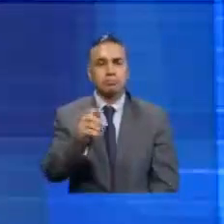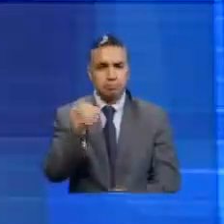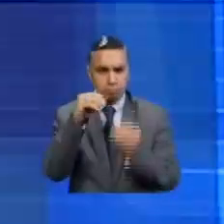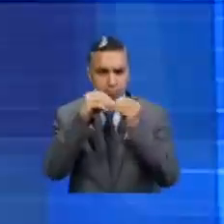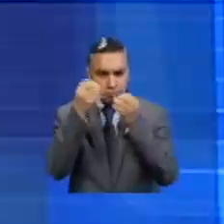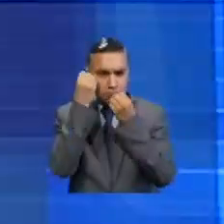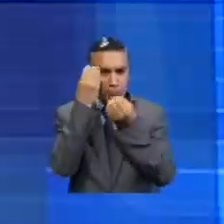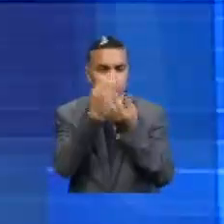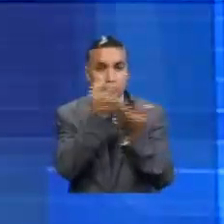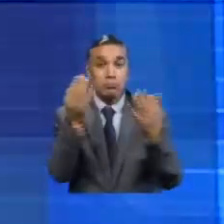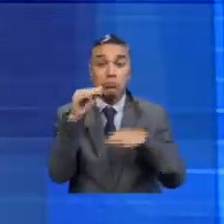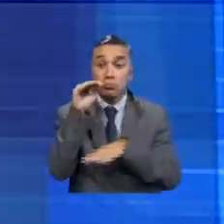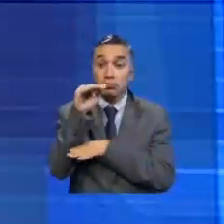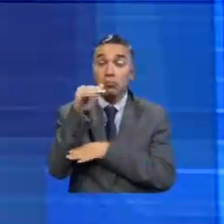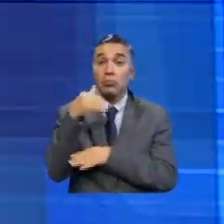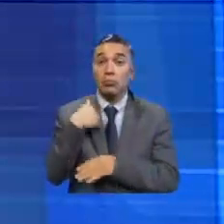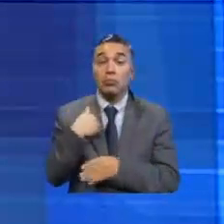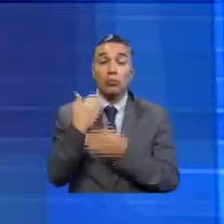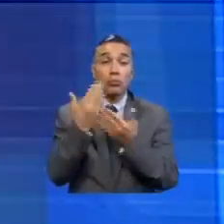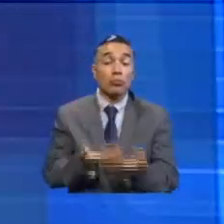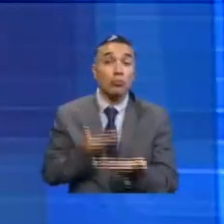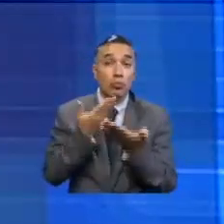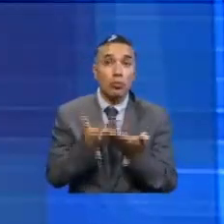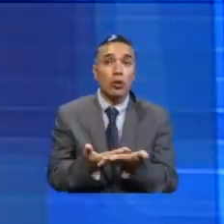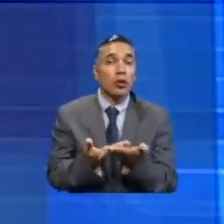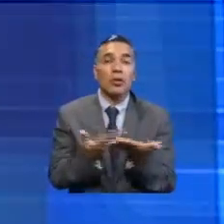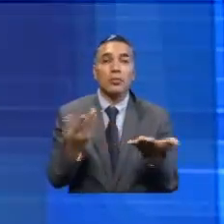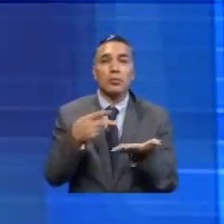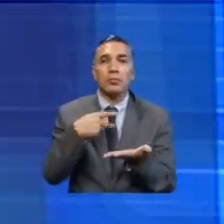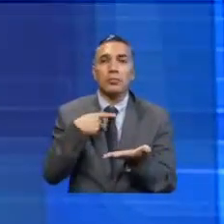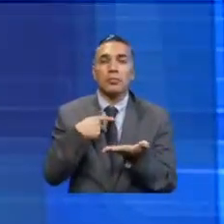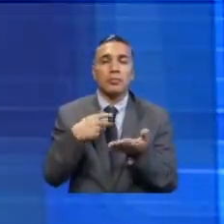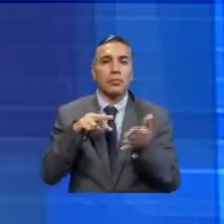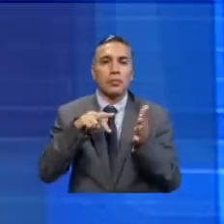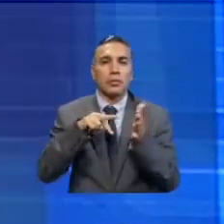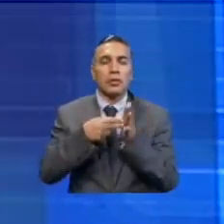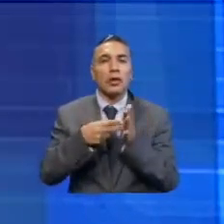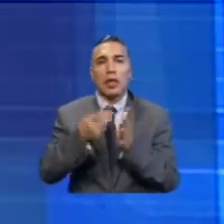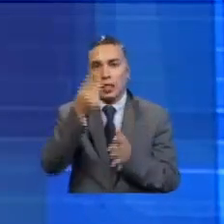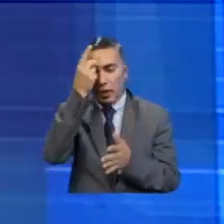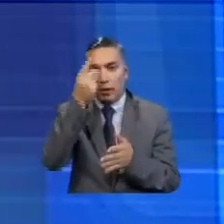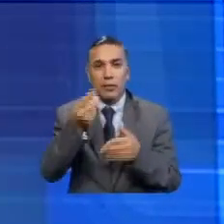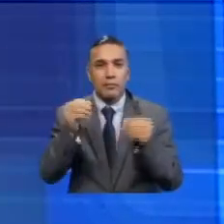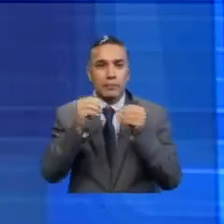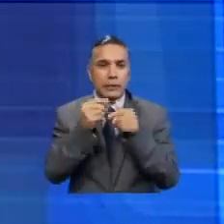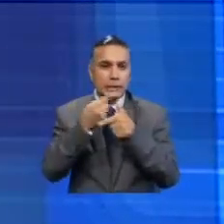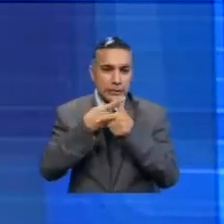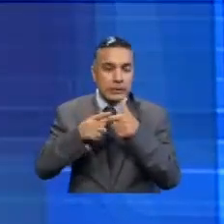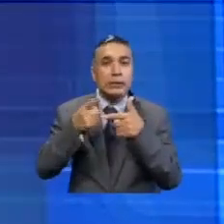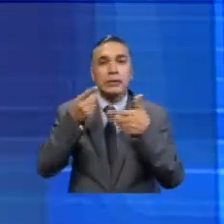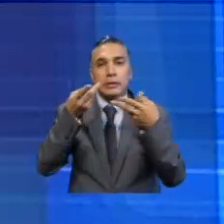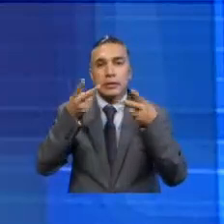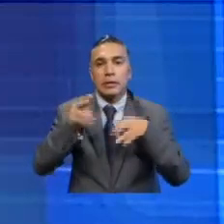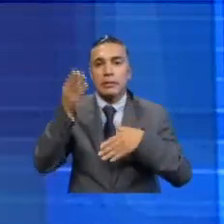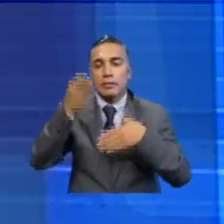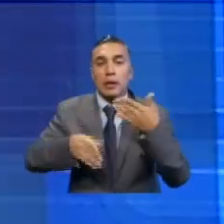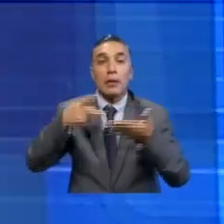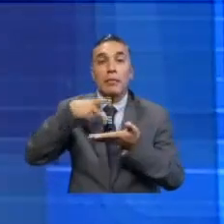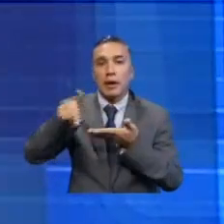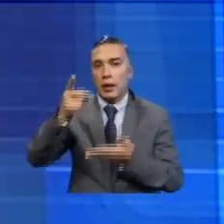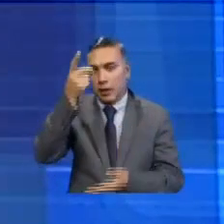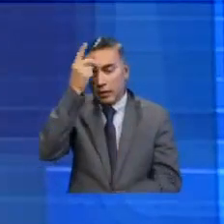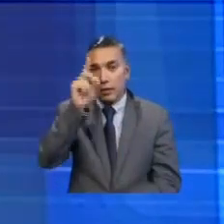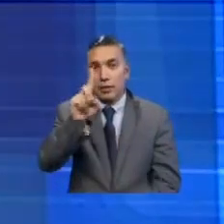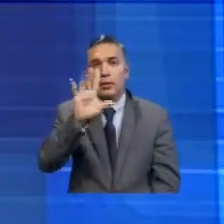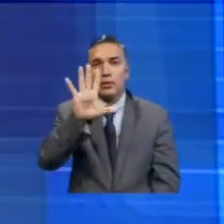la información. Ecuador propondrá financiar, refinanciar y alargar también los plazos para el pago de la deuda